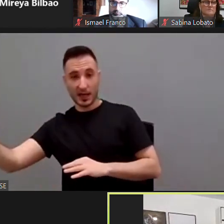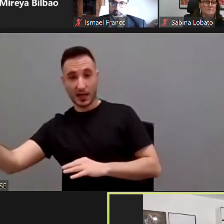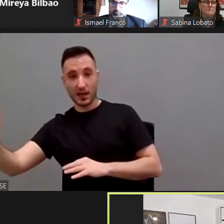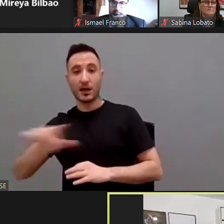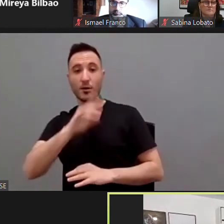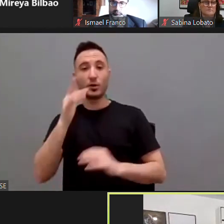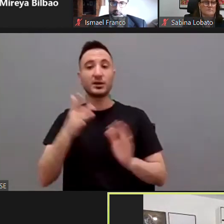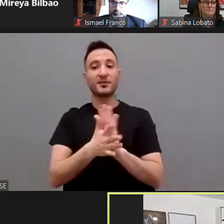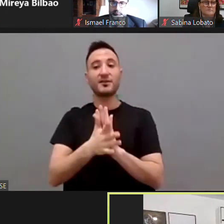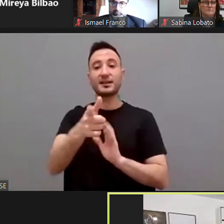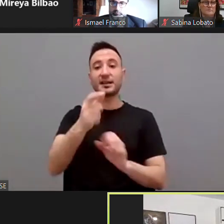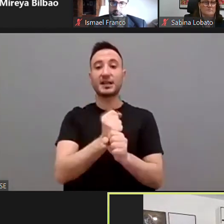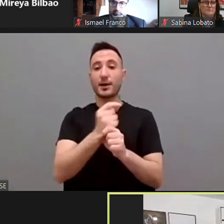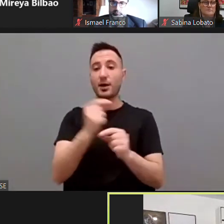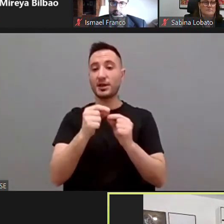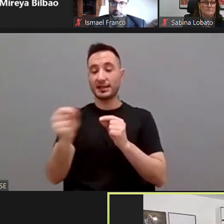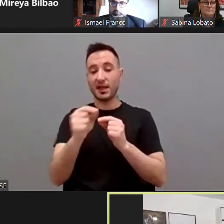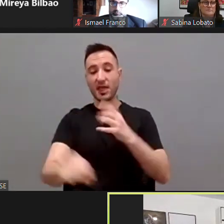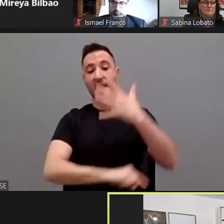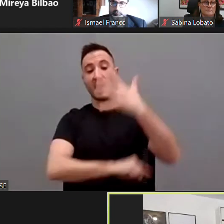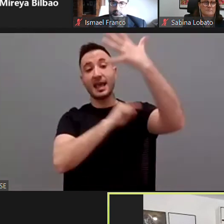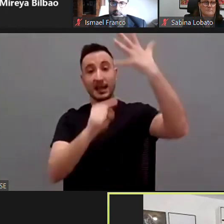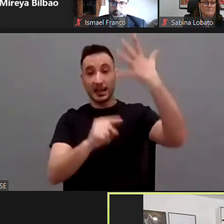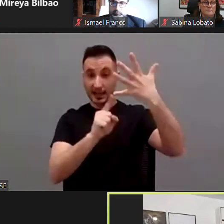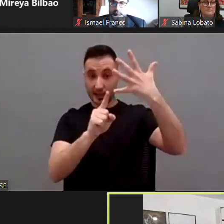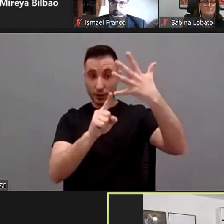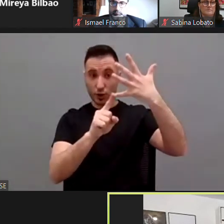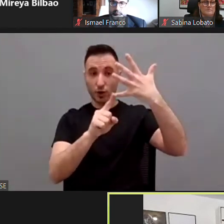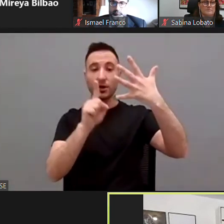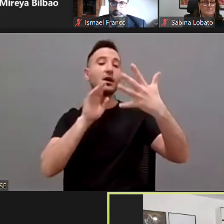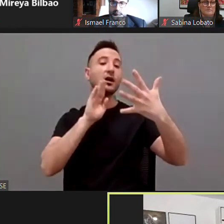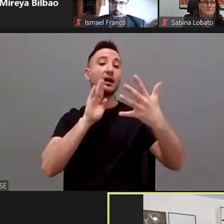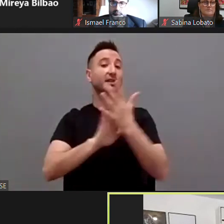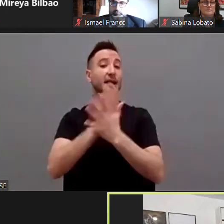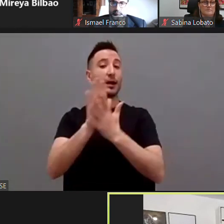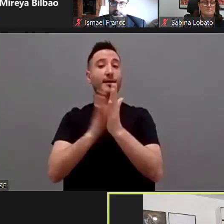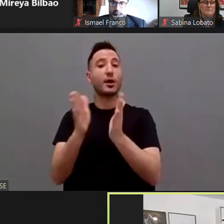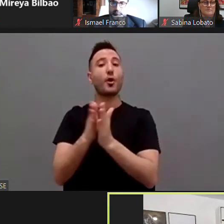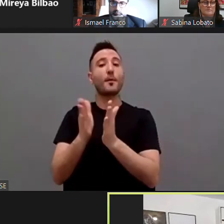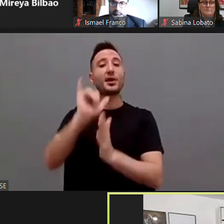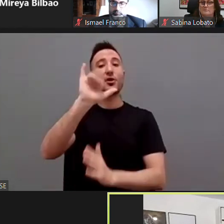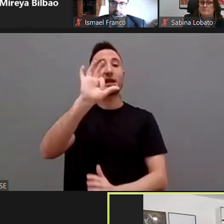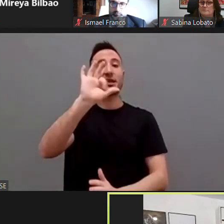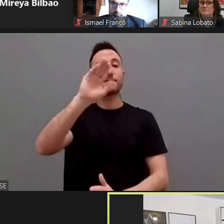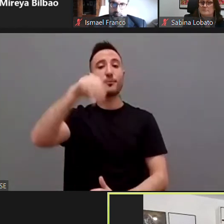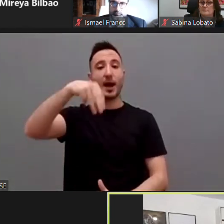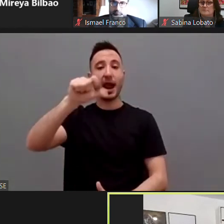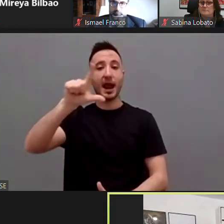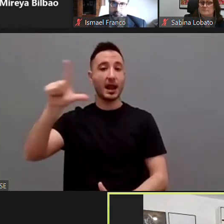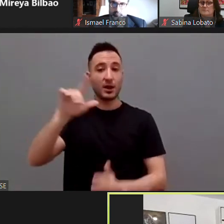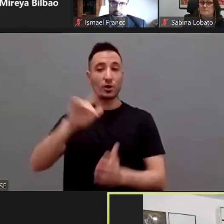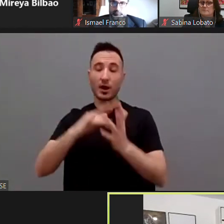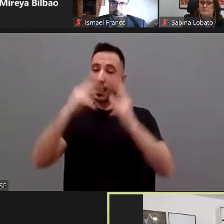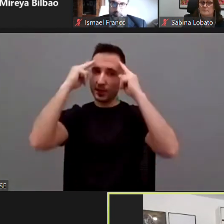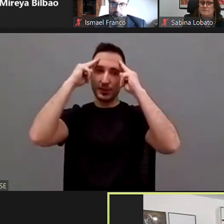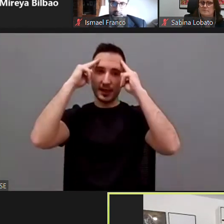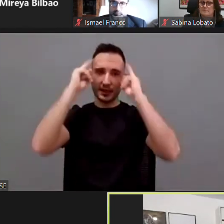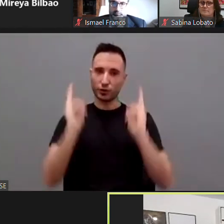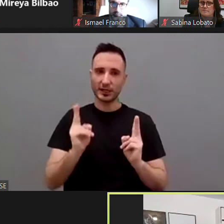a distancia. Y regular, evidentemente, como decía también antes mi compañero Ismael, el derecho a la desconexión digital,